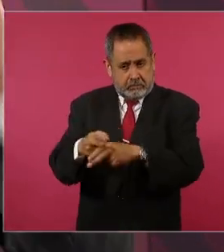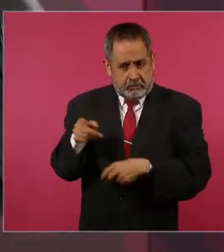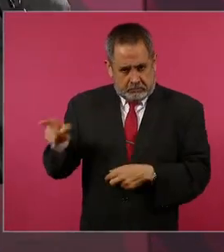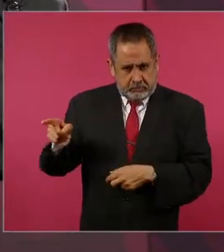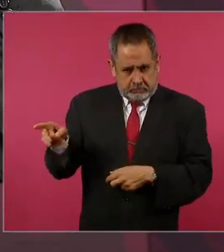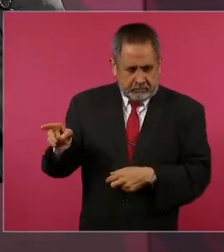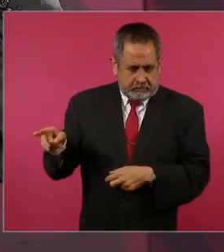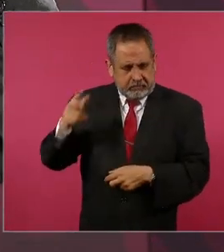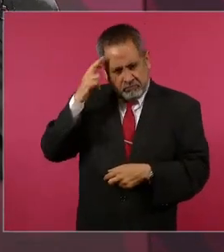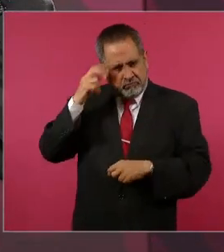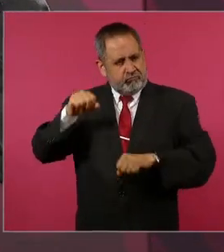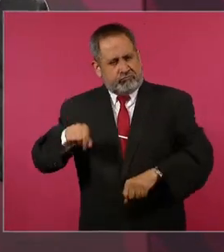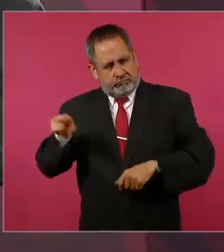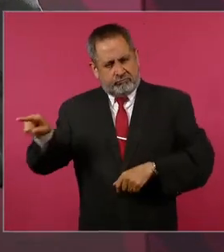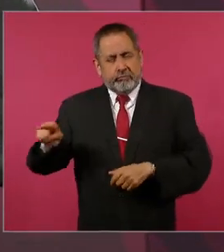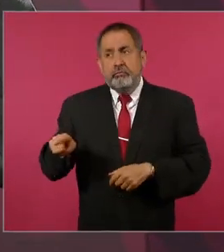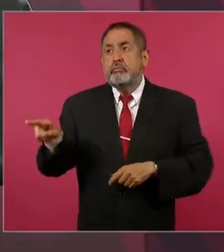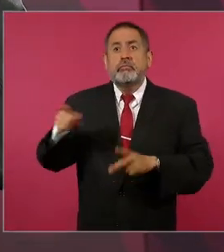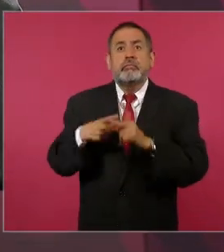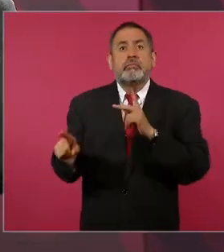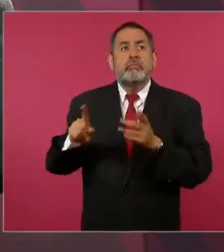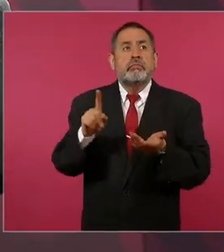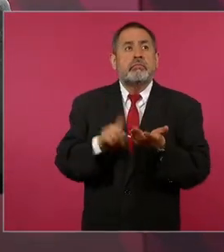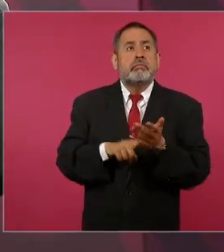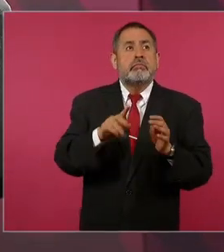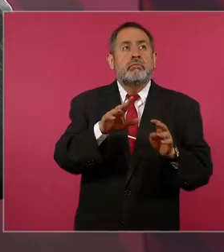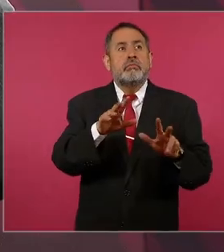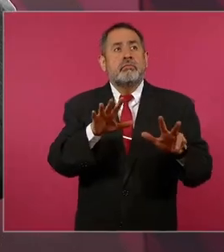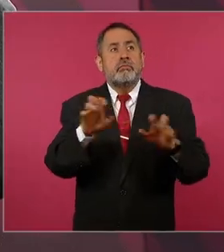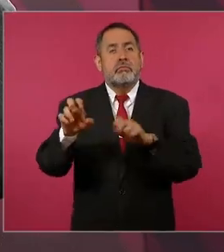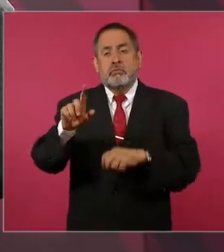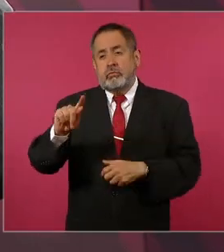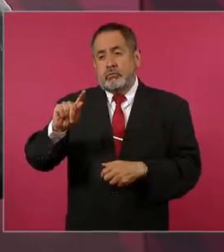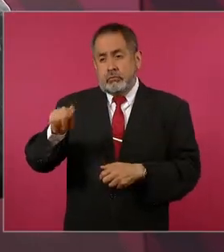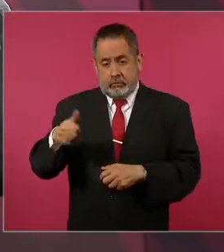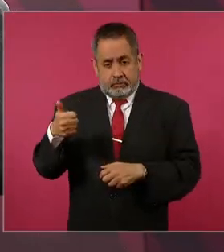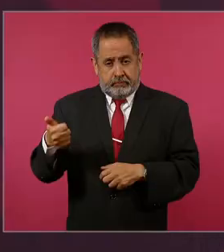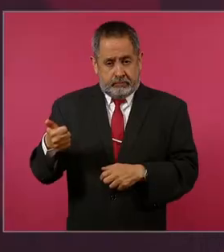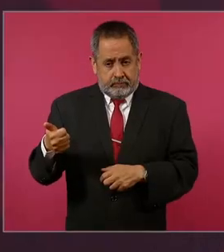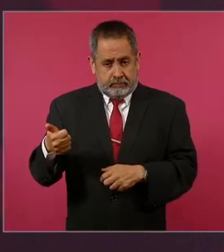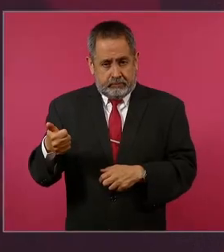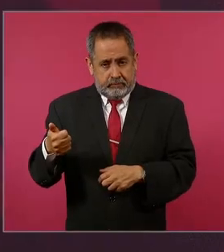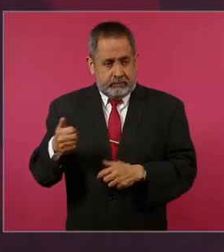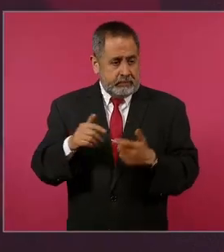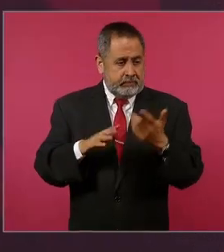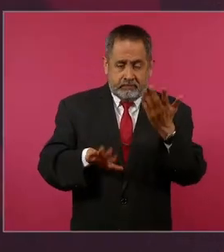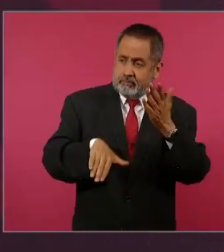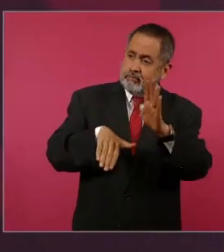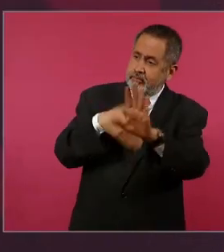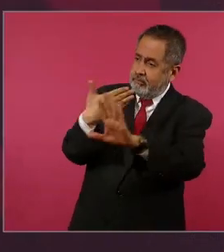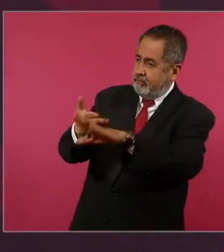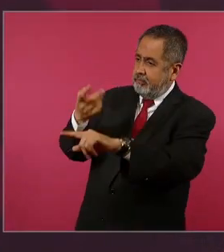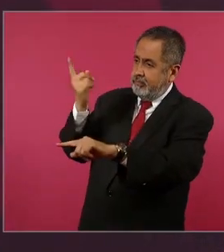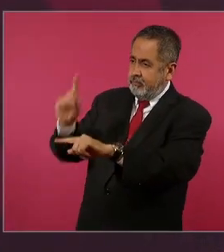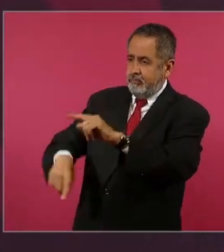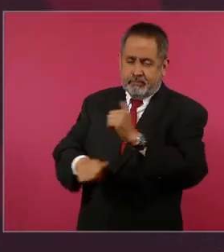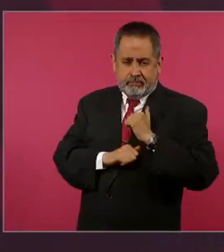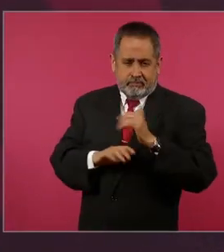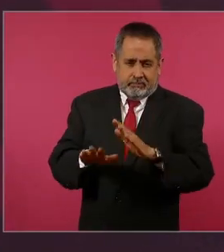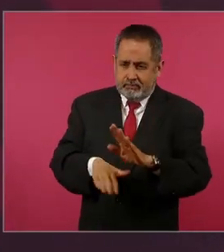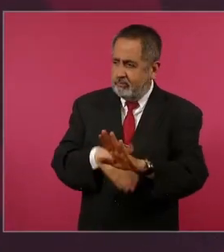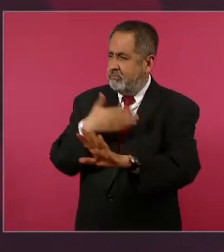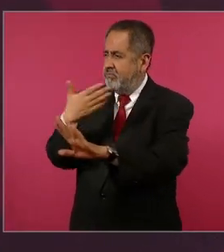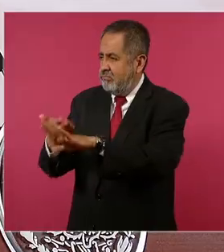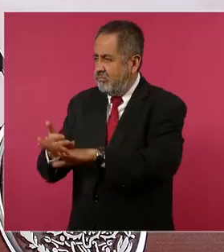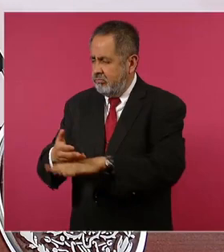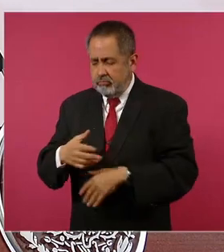en el poder. Entró en 1876 con un golpe de Estado y con la bandera de la